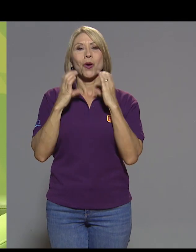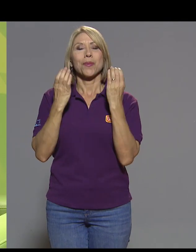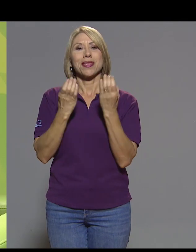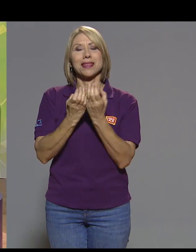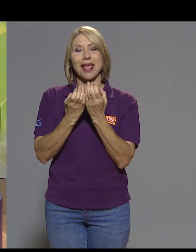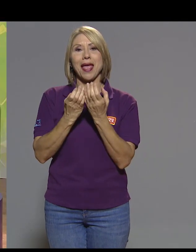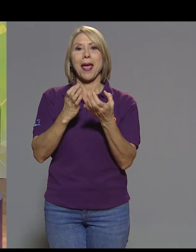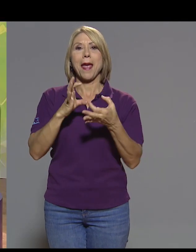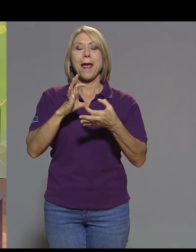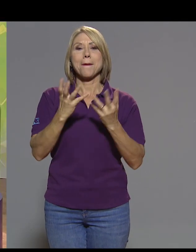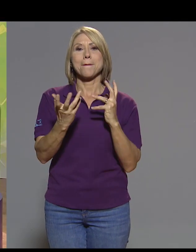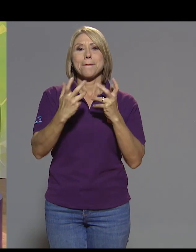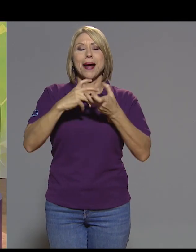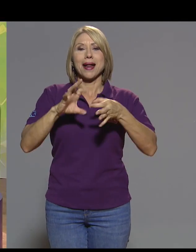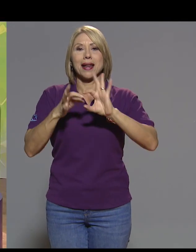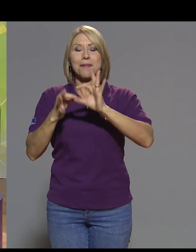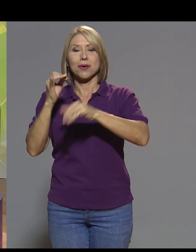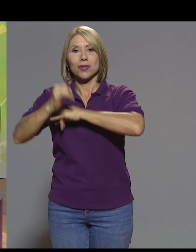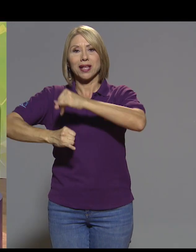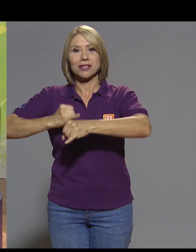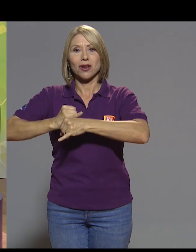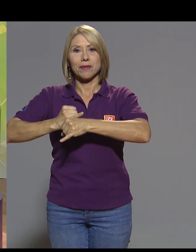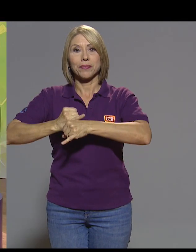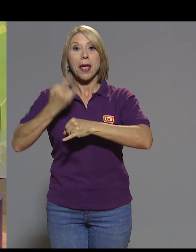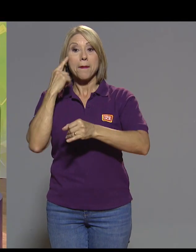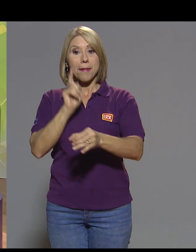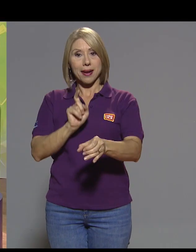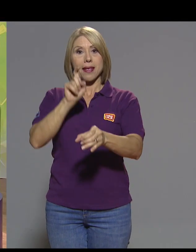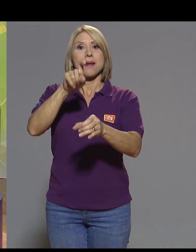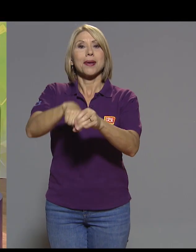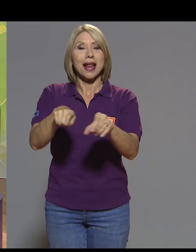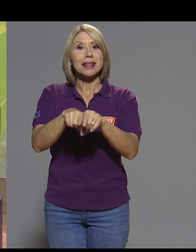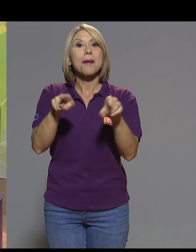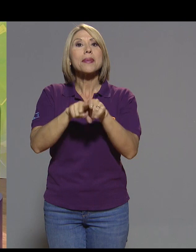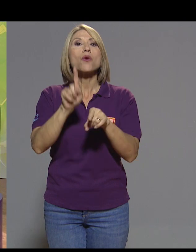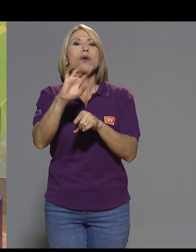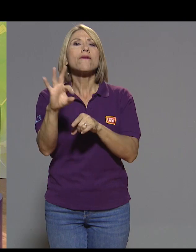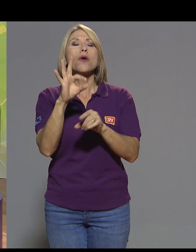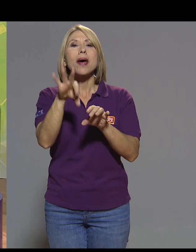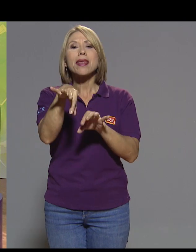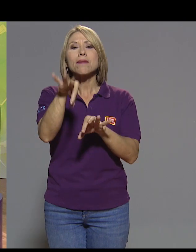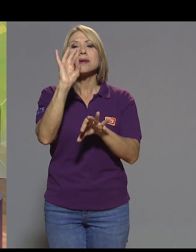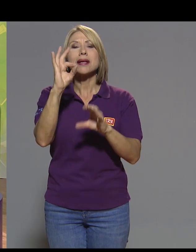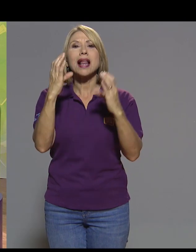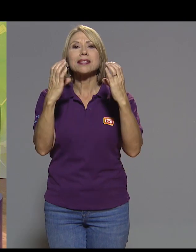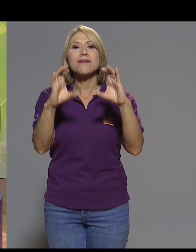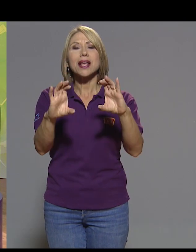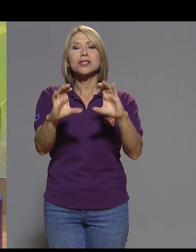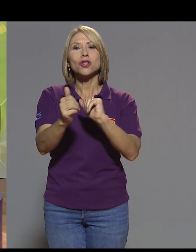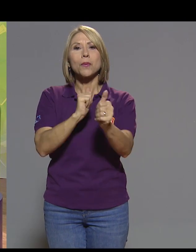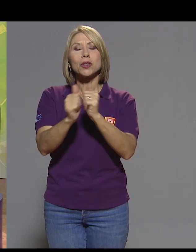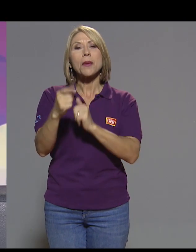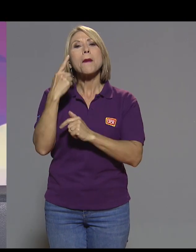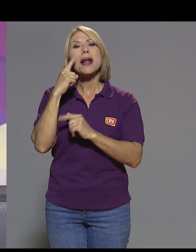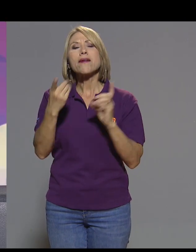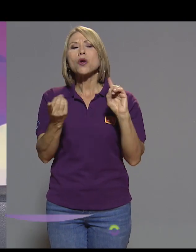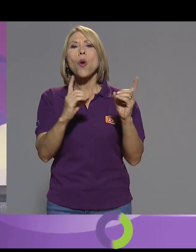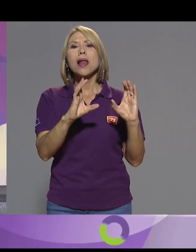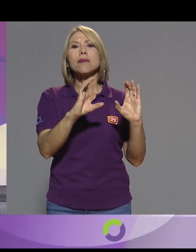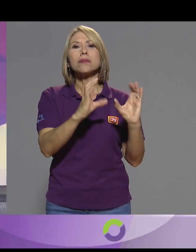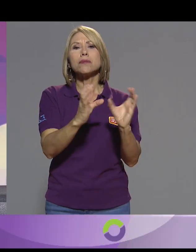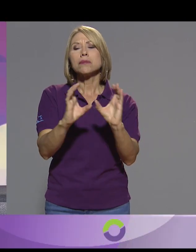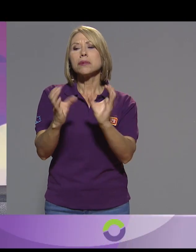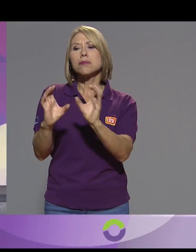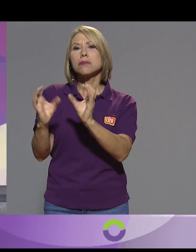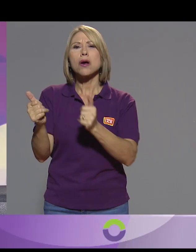y para ingresar a estas competencias también hay una clasificación deportiva para ver en qué categoría compite si así es